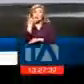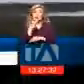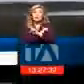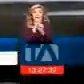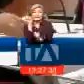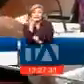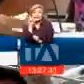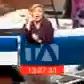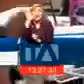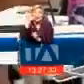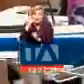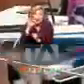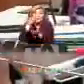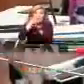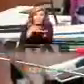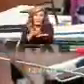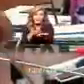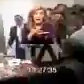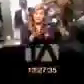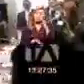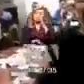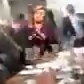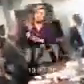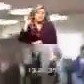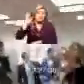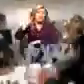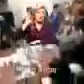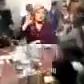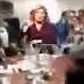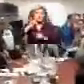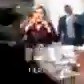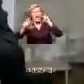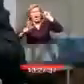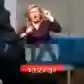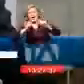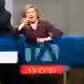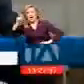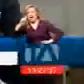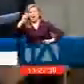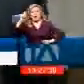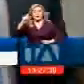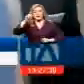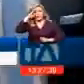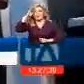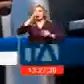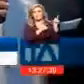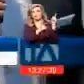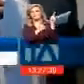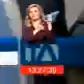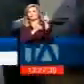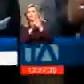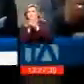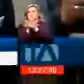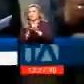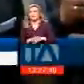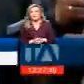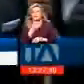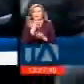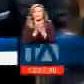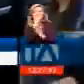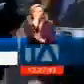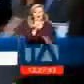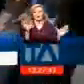de la mañana, sino a las 9:30, y se retiró de la comisión en medio de gritos de reclamo y escoltado por los policías. Muchas gracias. Buenas